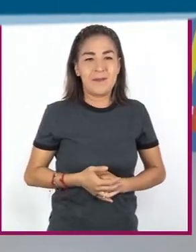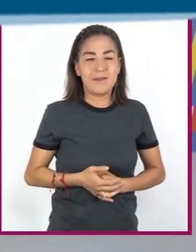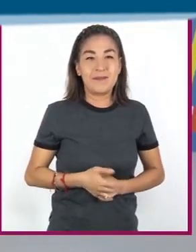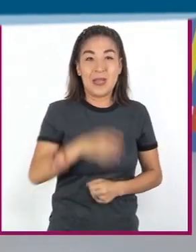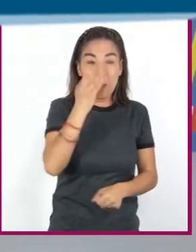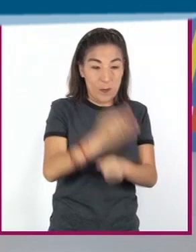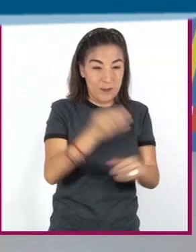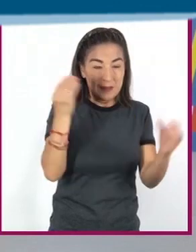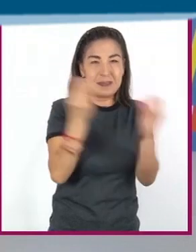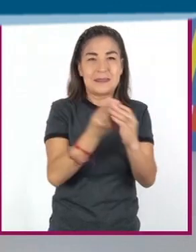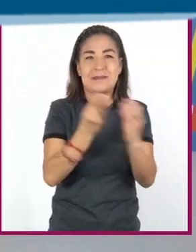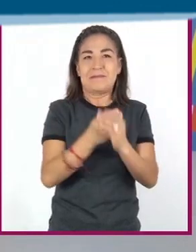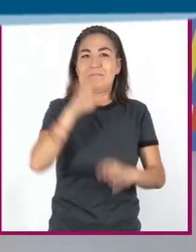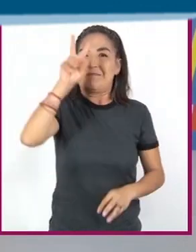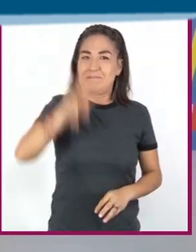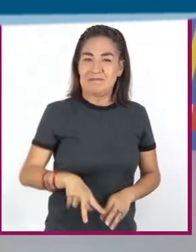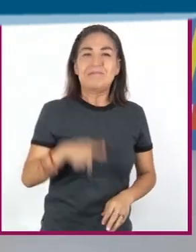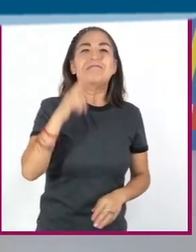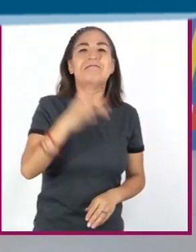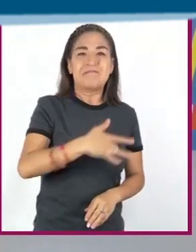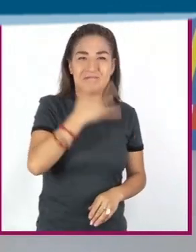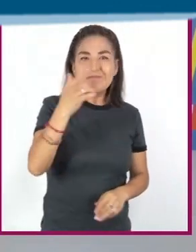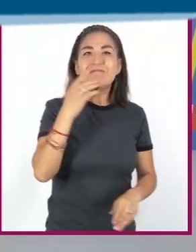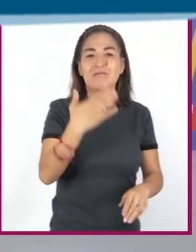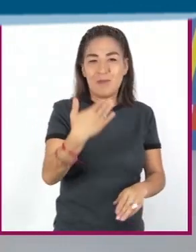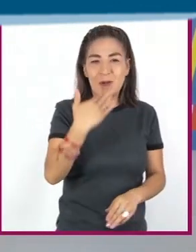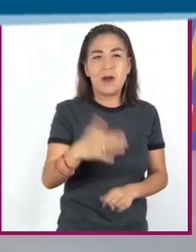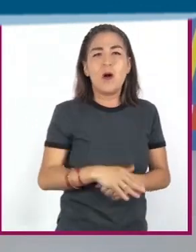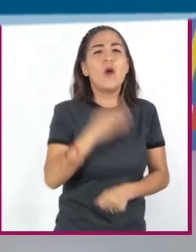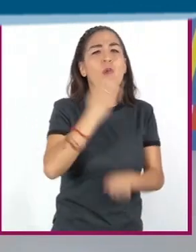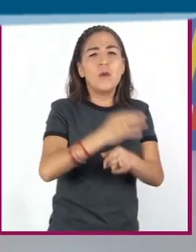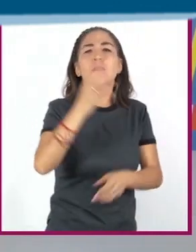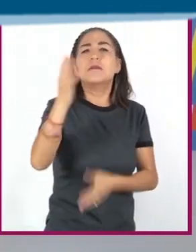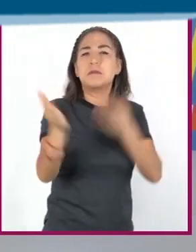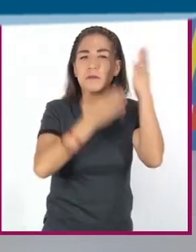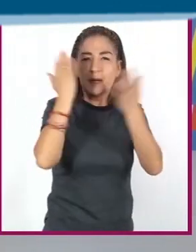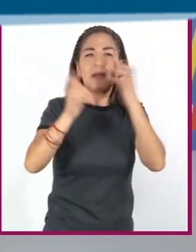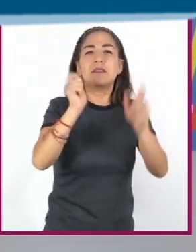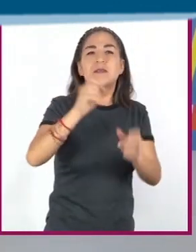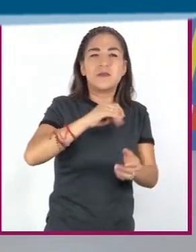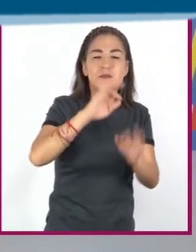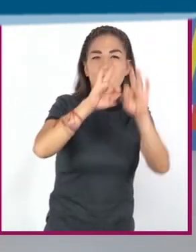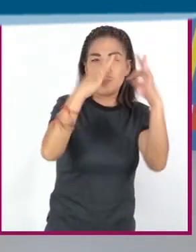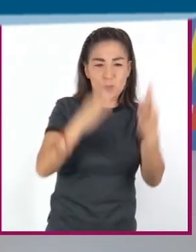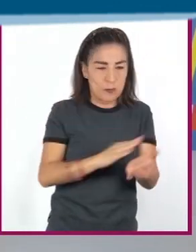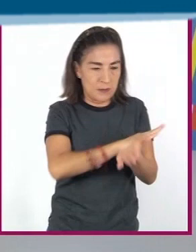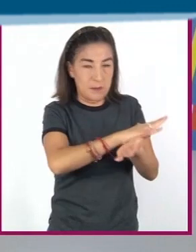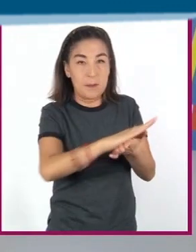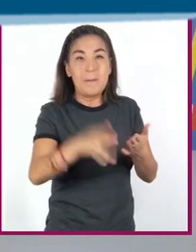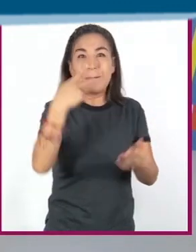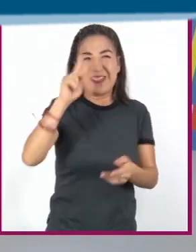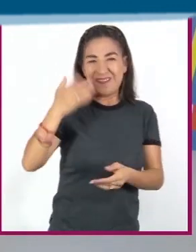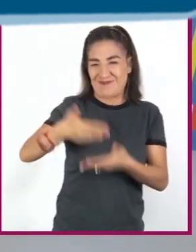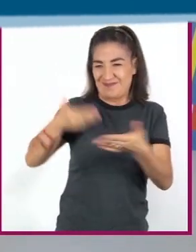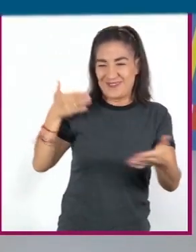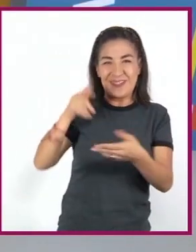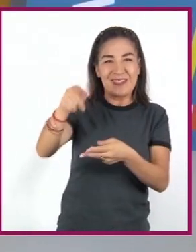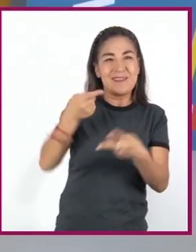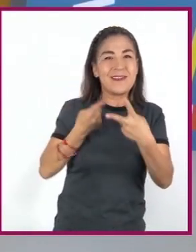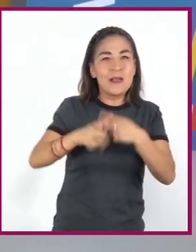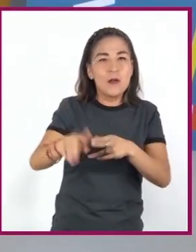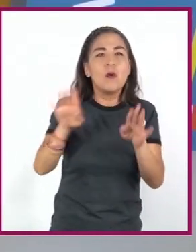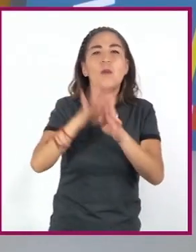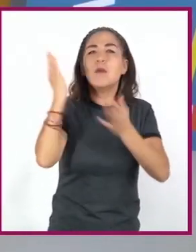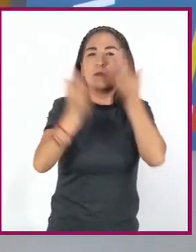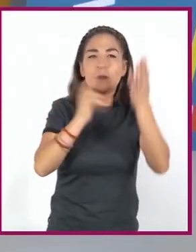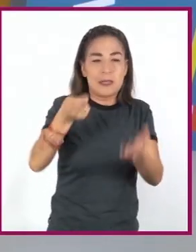ha sido enriquecedor, maestra. Hemos estudiado las figuras planas, pero al inicio nos comentó que estudiaríamos